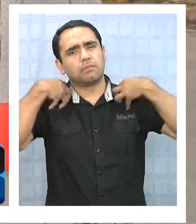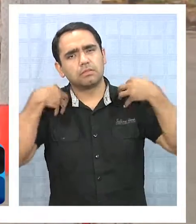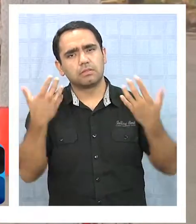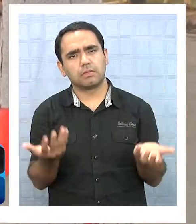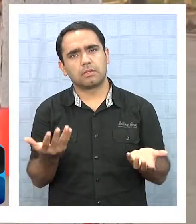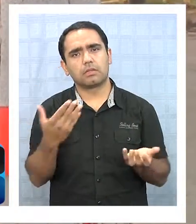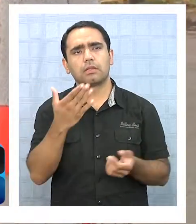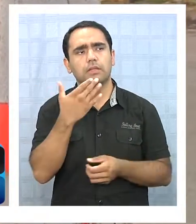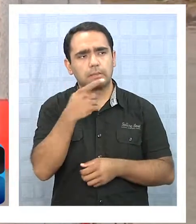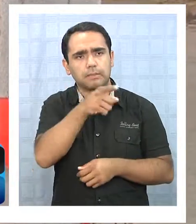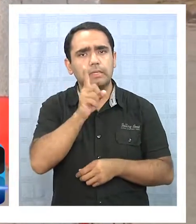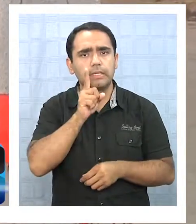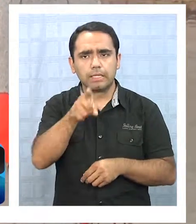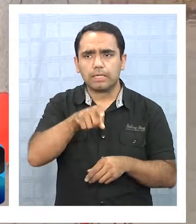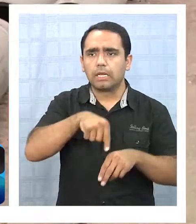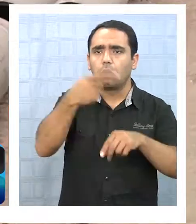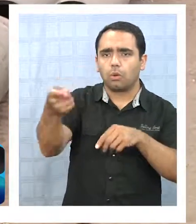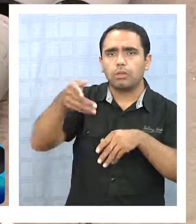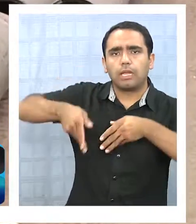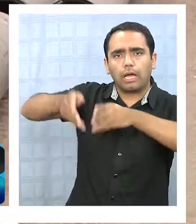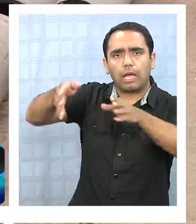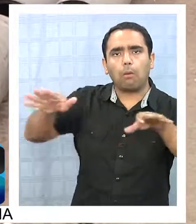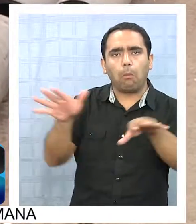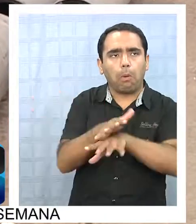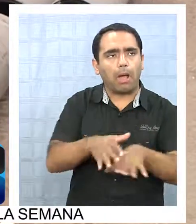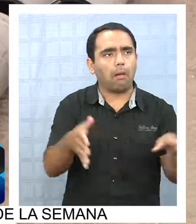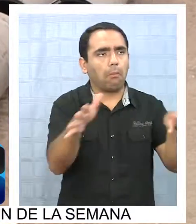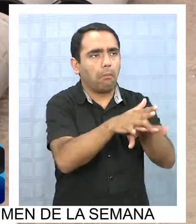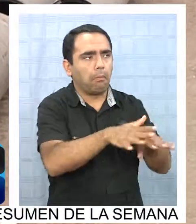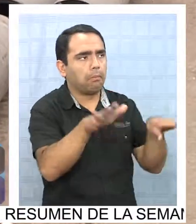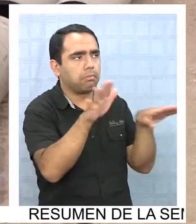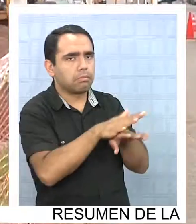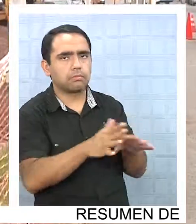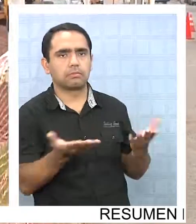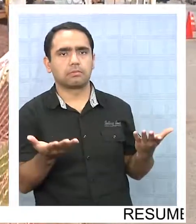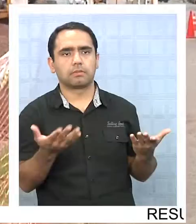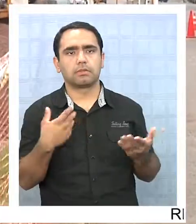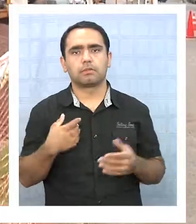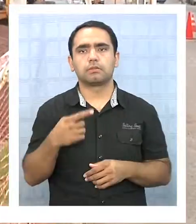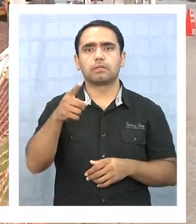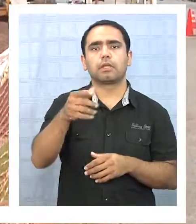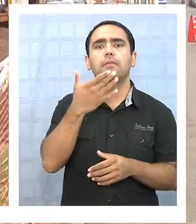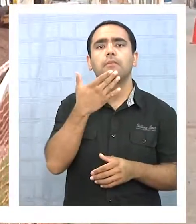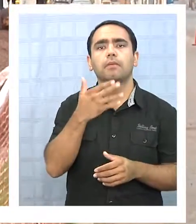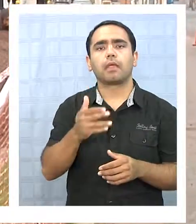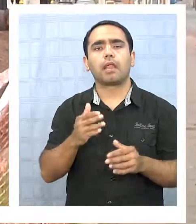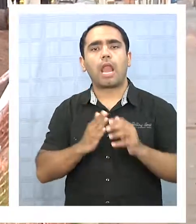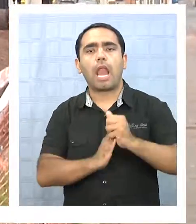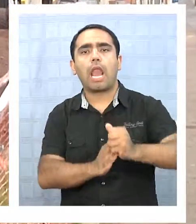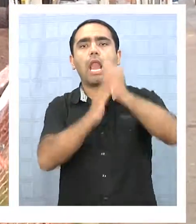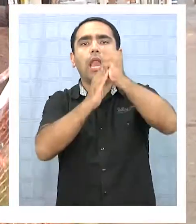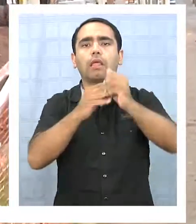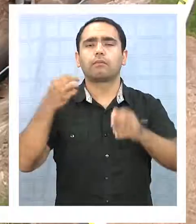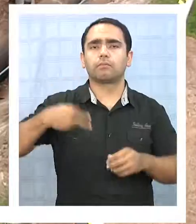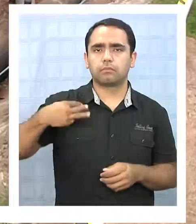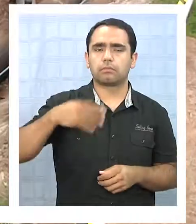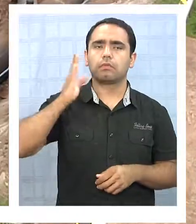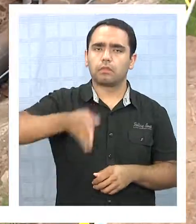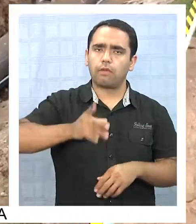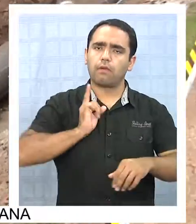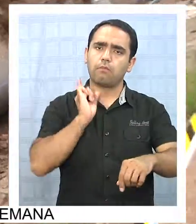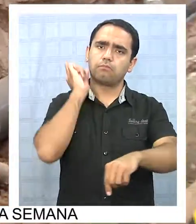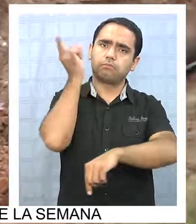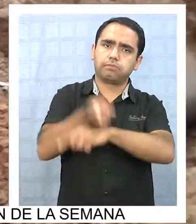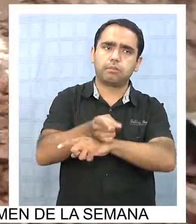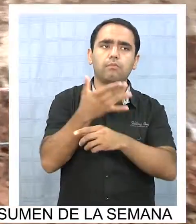mantiene obras en calles aledañas. Asimismo, sostienen que la autoridad municipal debiera tomar cartas en el asunto por